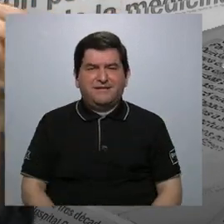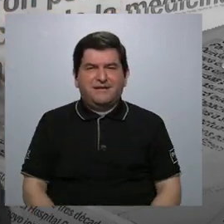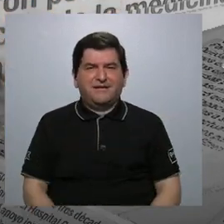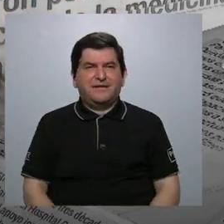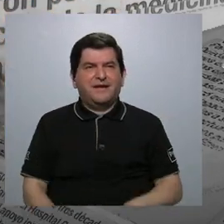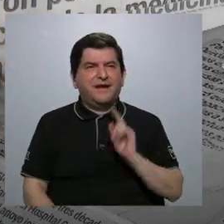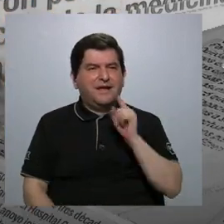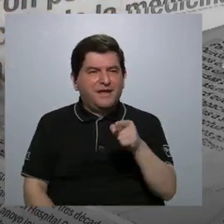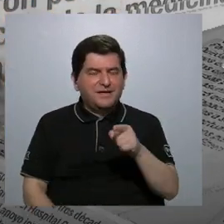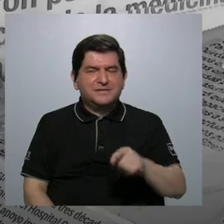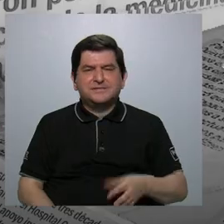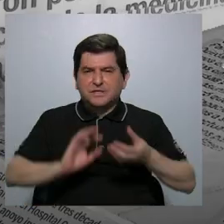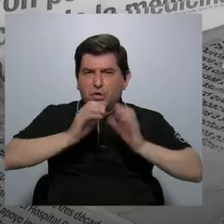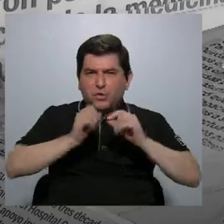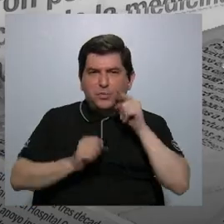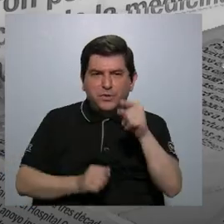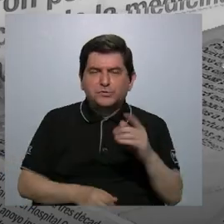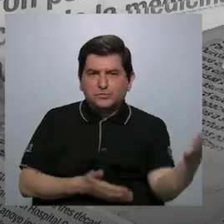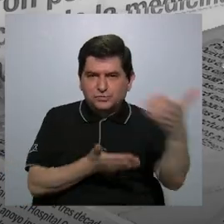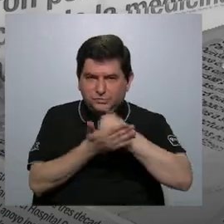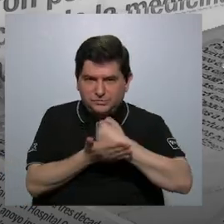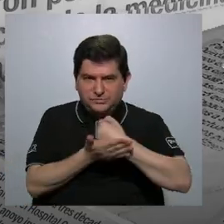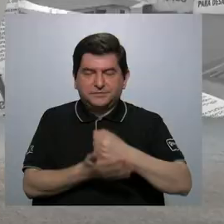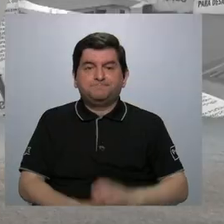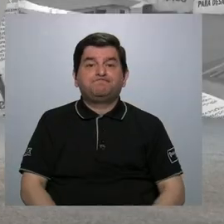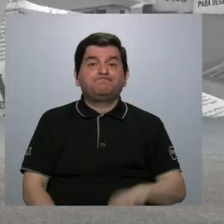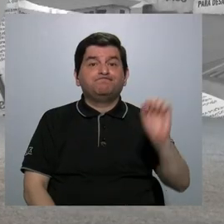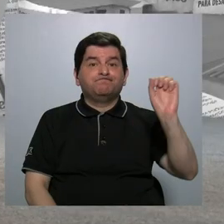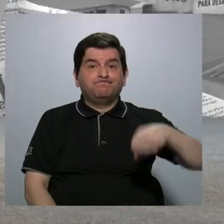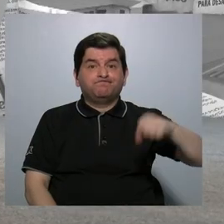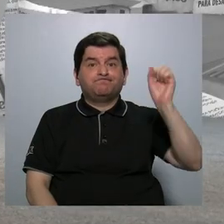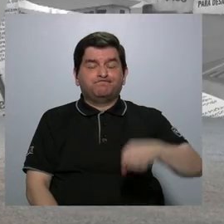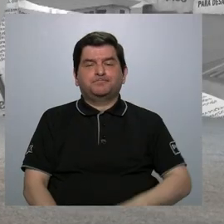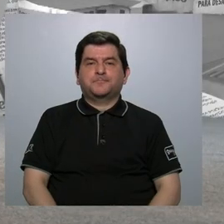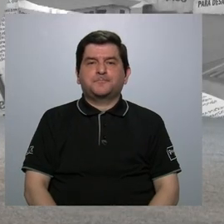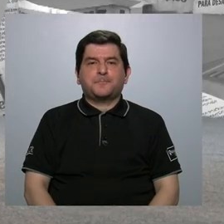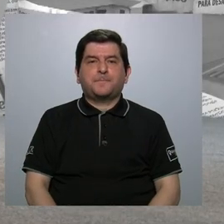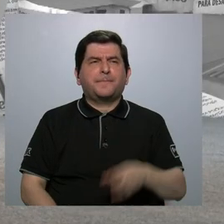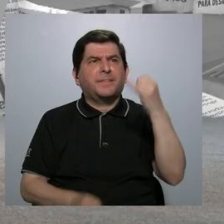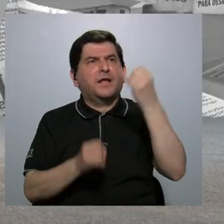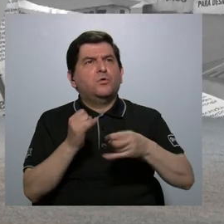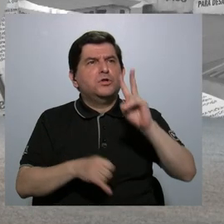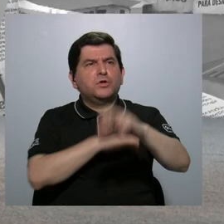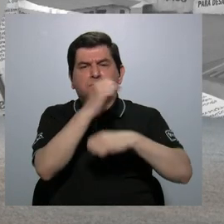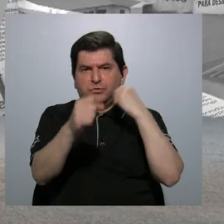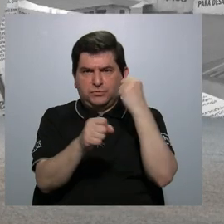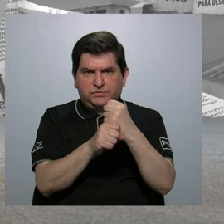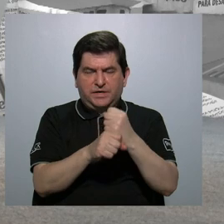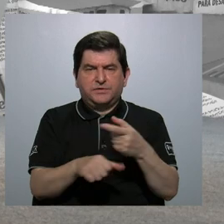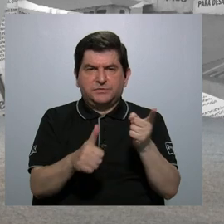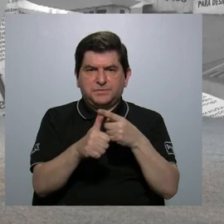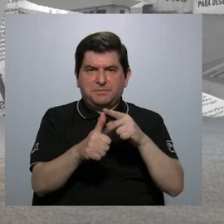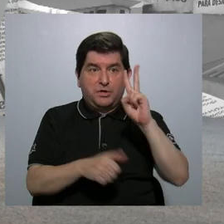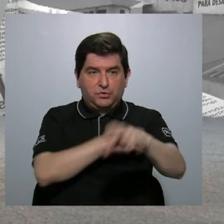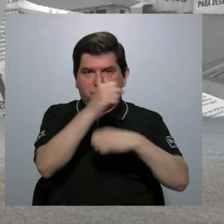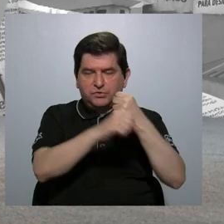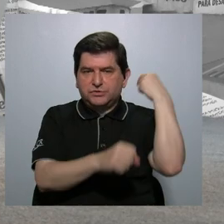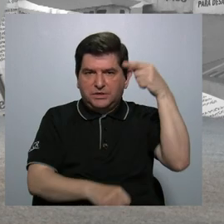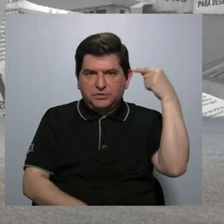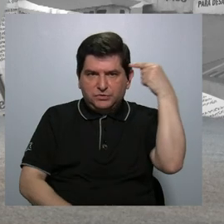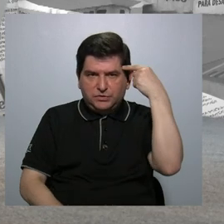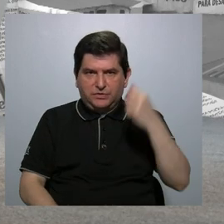uno de los datos que ustedes recopilaron. Sí, en los últimos 2 años, que son los primeros 2 años de